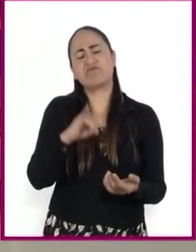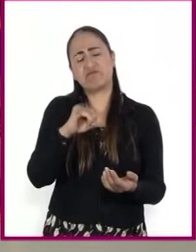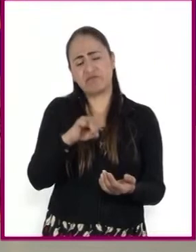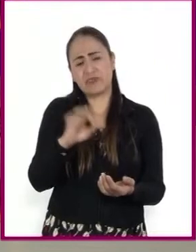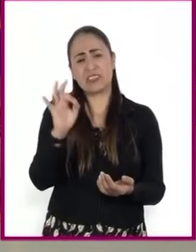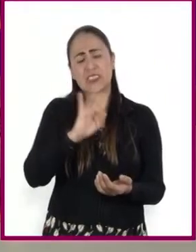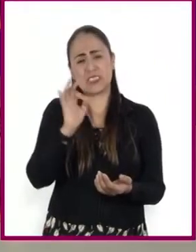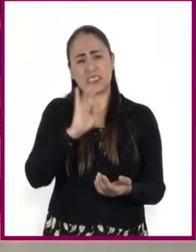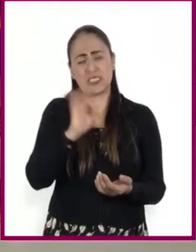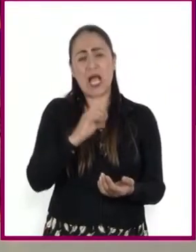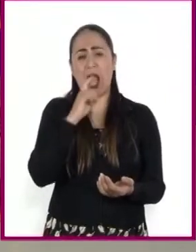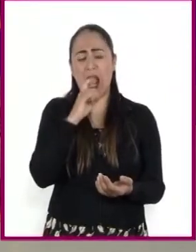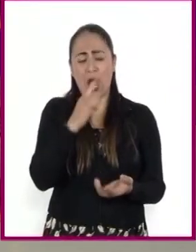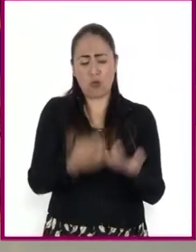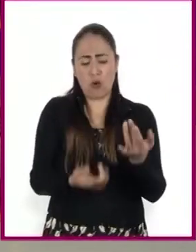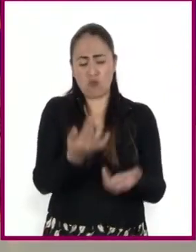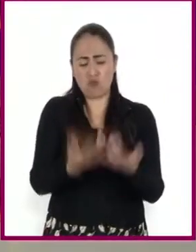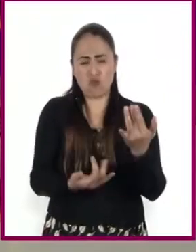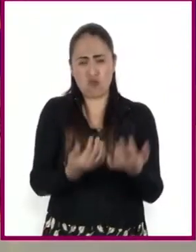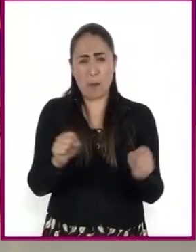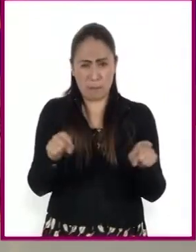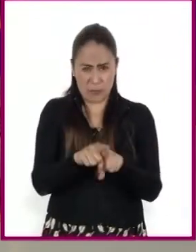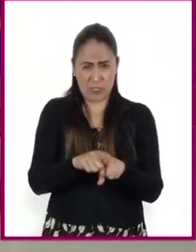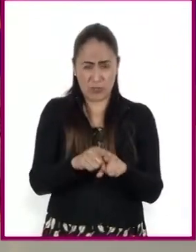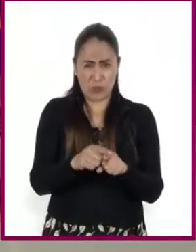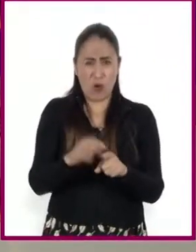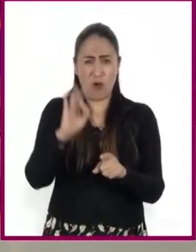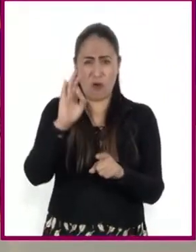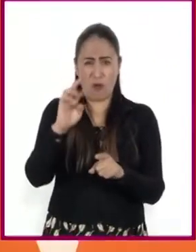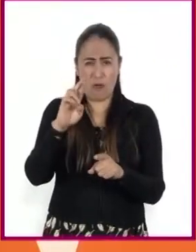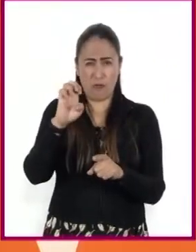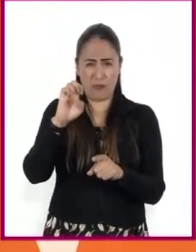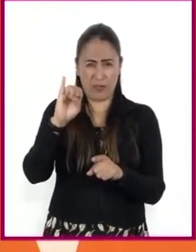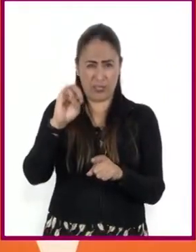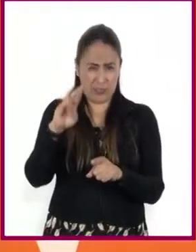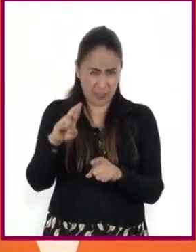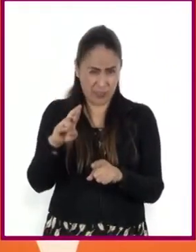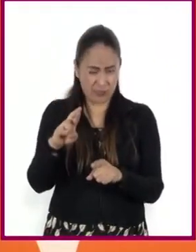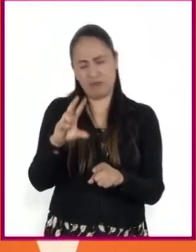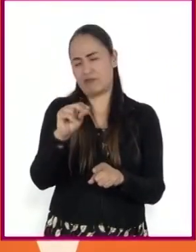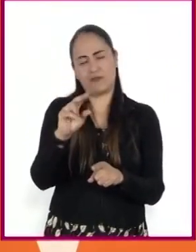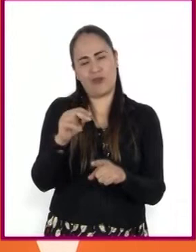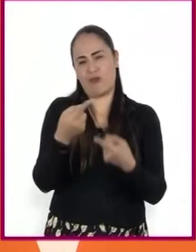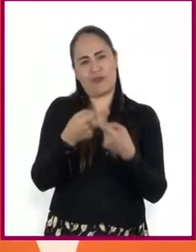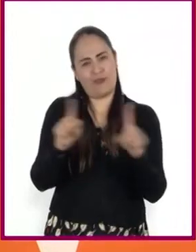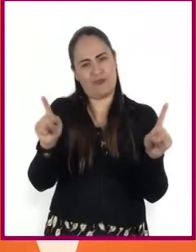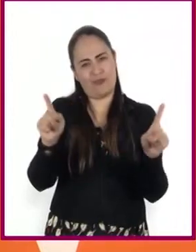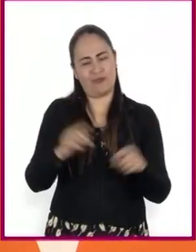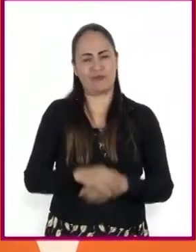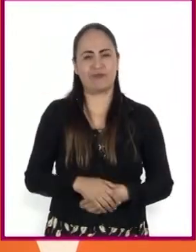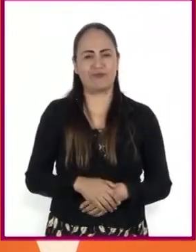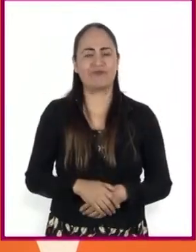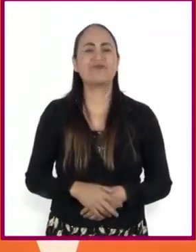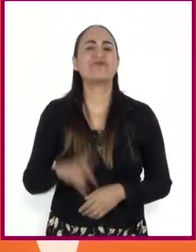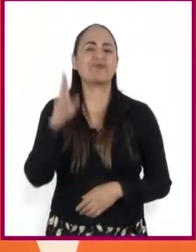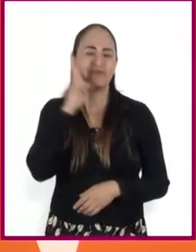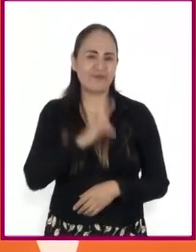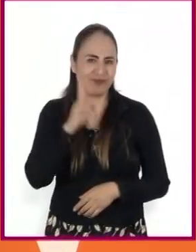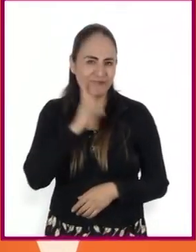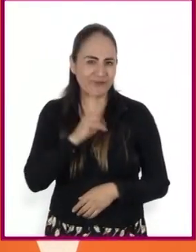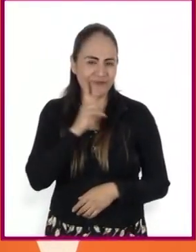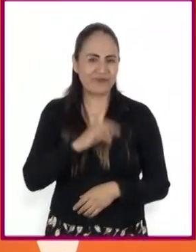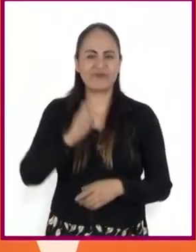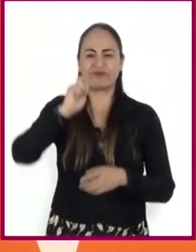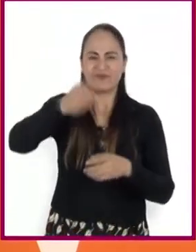ya no sería freír, sino hervir. Hagamos un ejercicio para practicar la construcción de